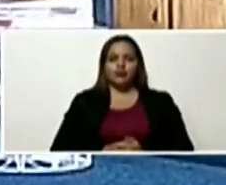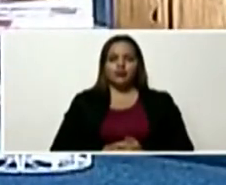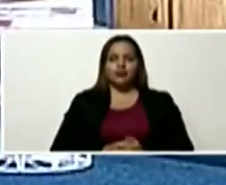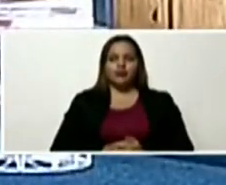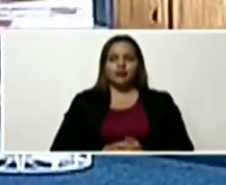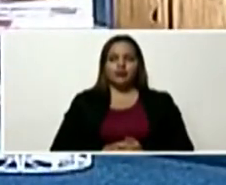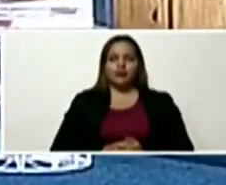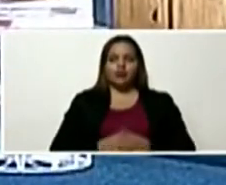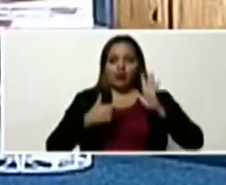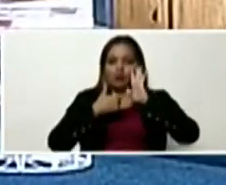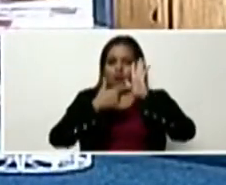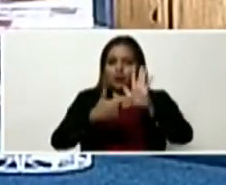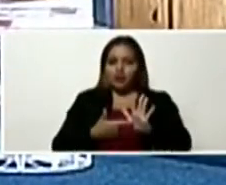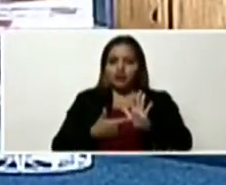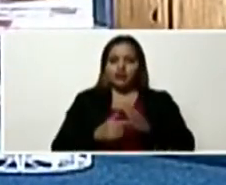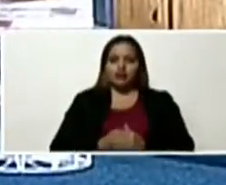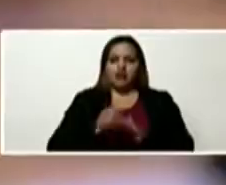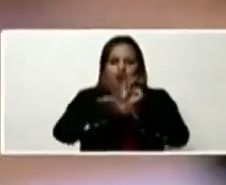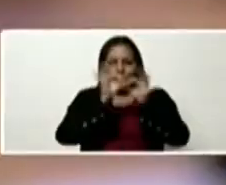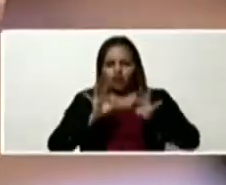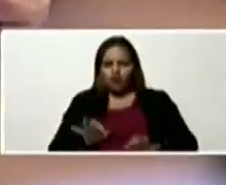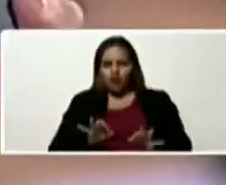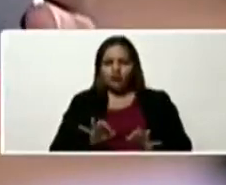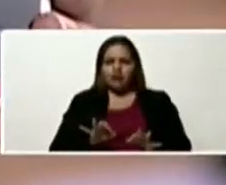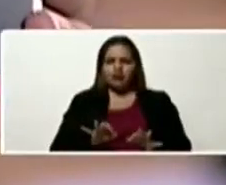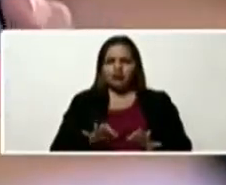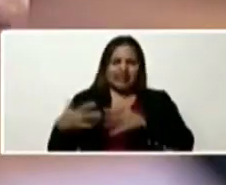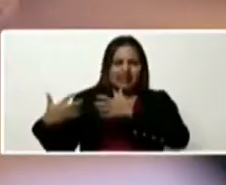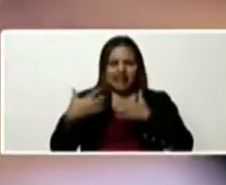Devela la forma principal de